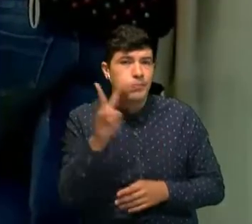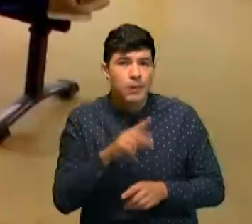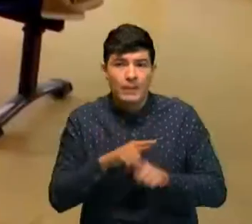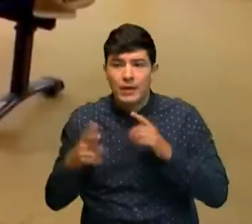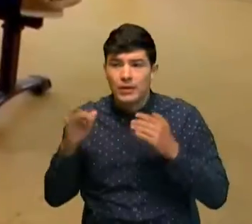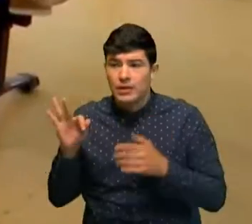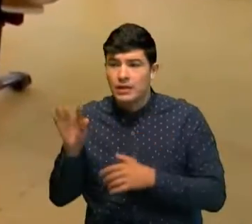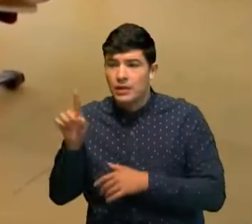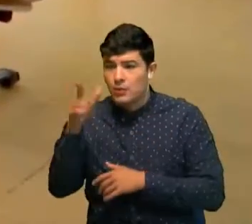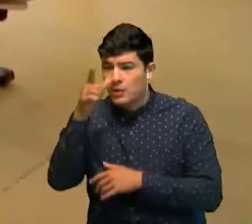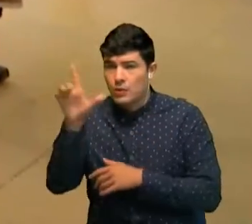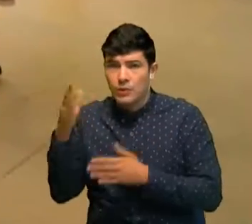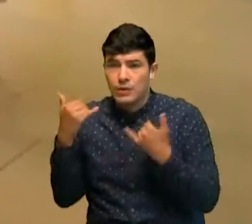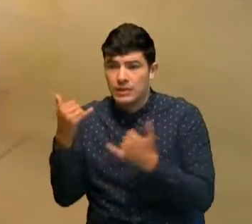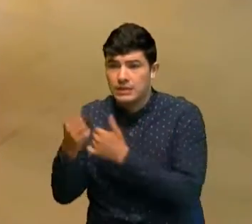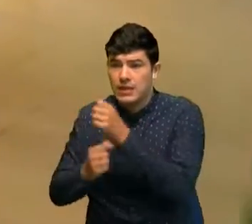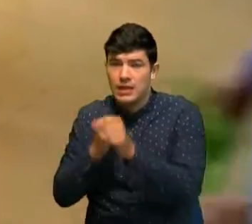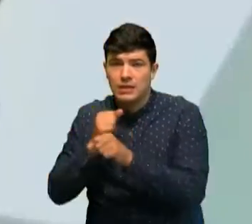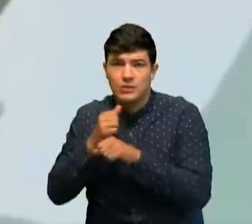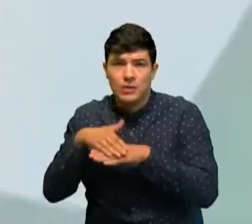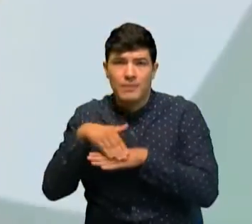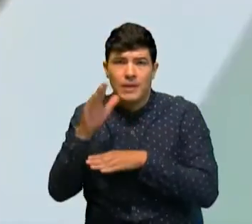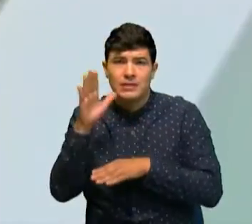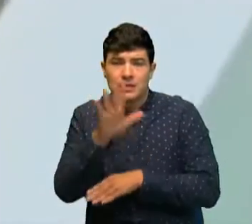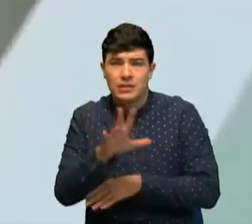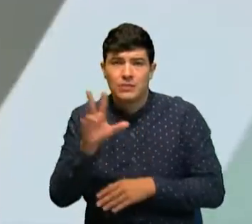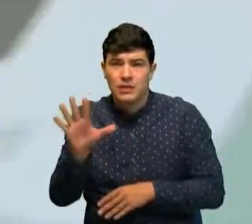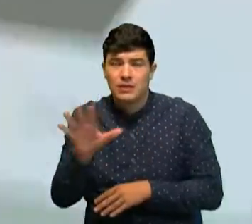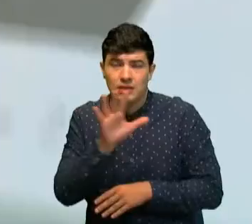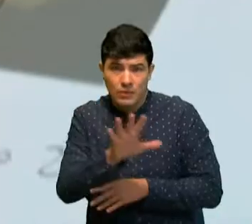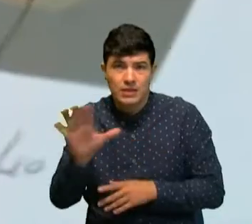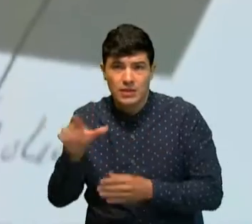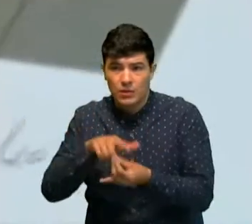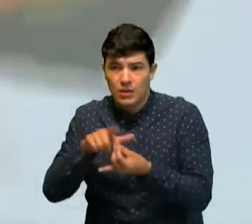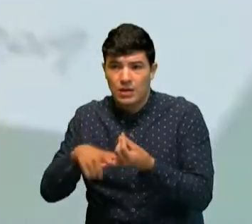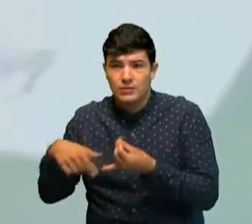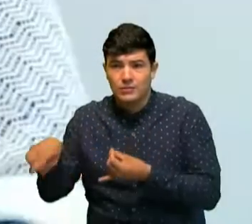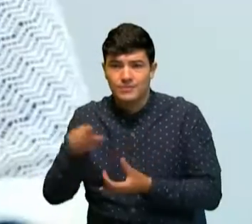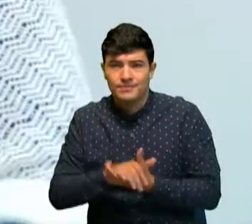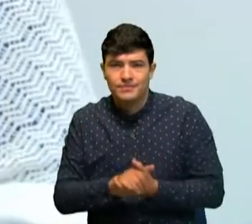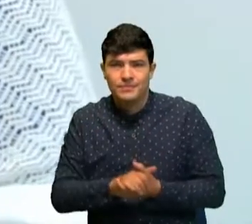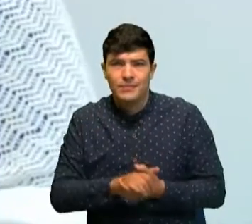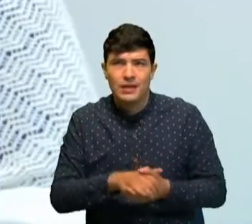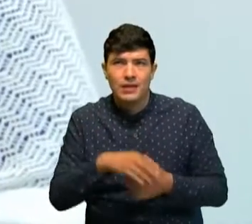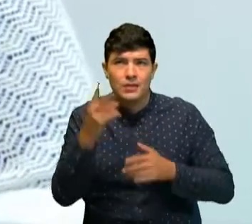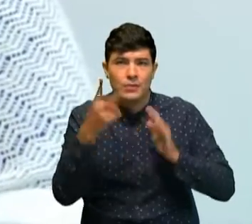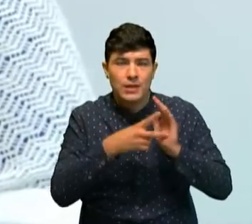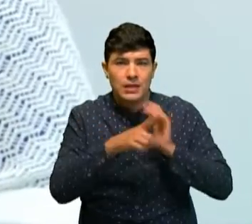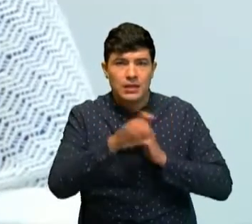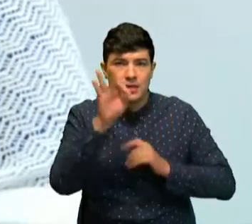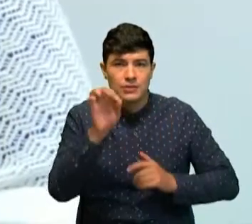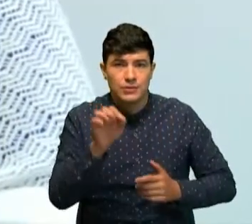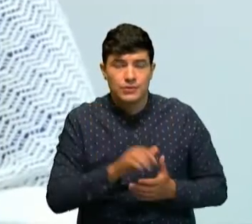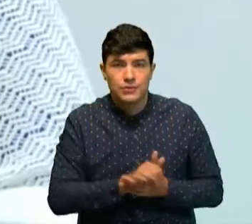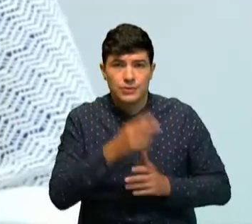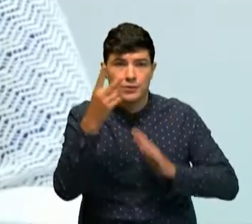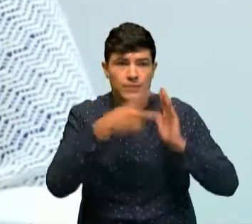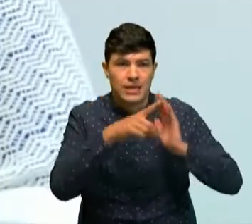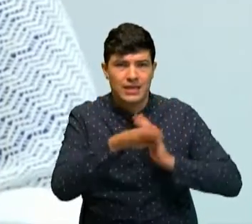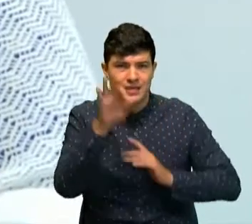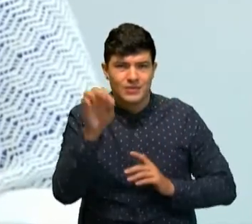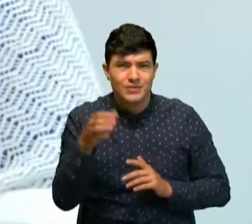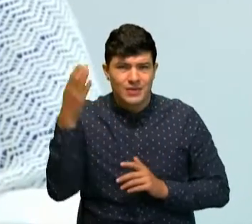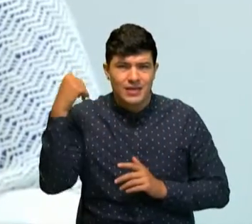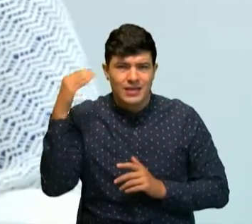de julio de 2019 van más de 55 casos. En el 2018 se realizaron